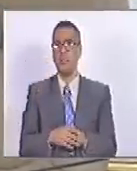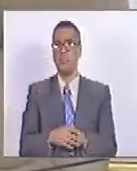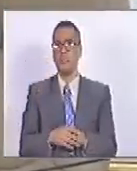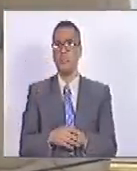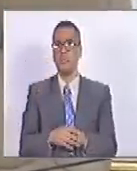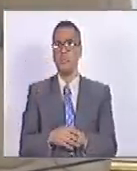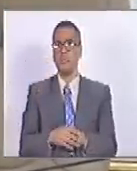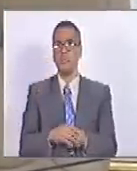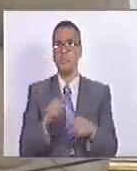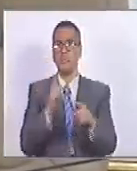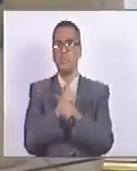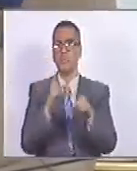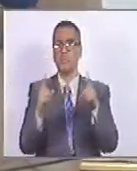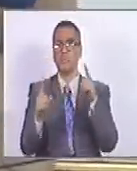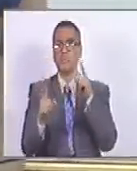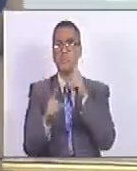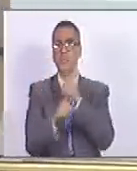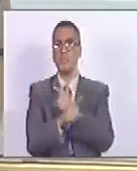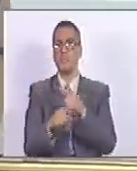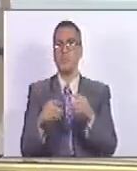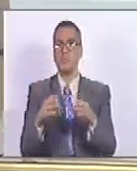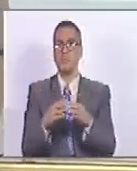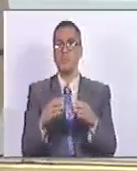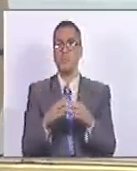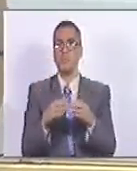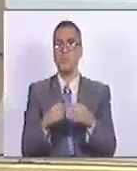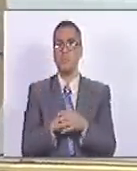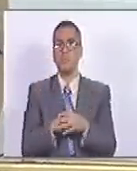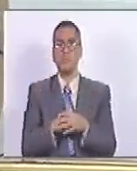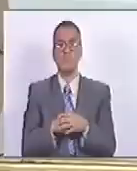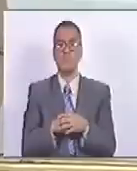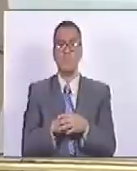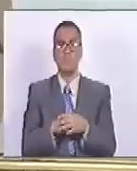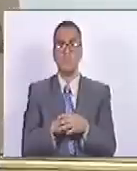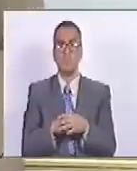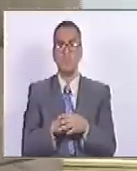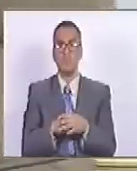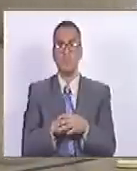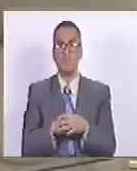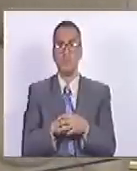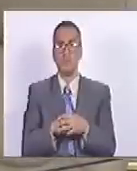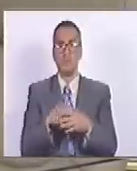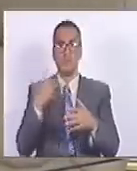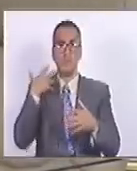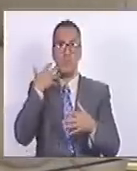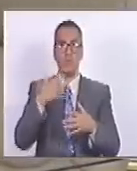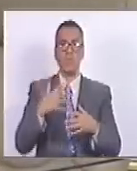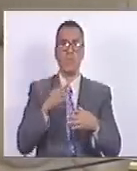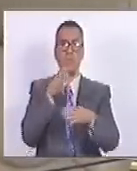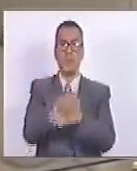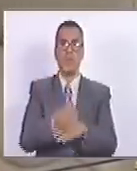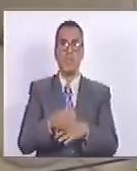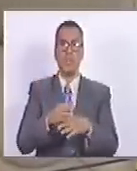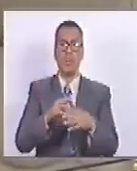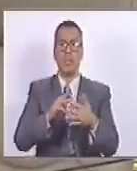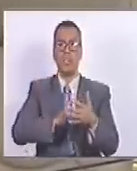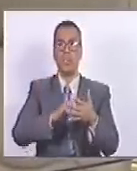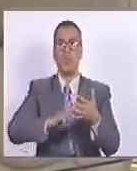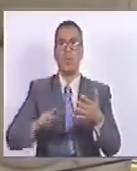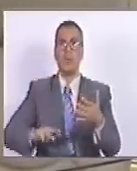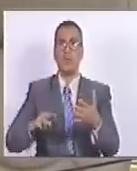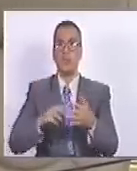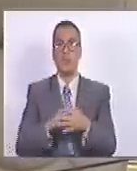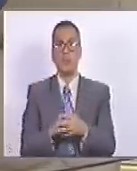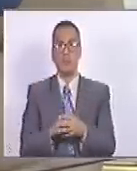Se cambió del hombro derecho al hombro izquierdo, el morral está todo sucio con el que llegó a Miami, el que es más